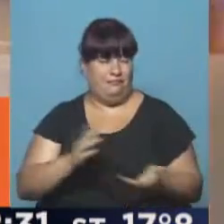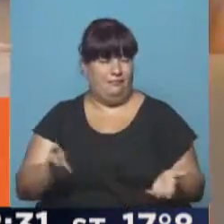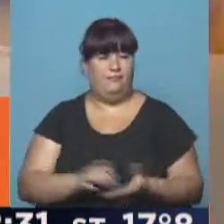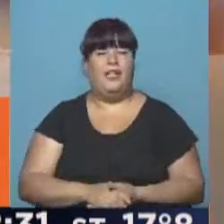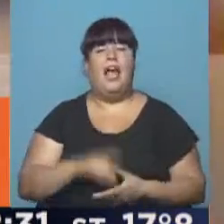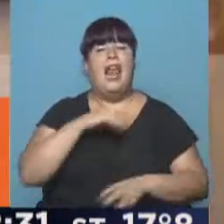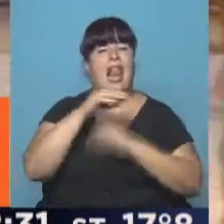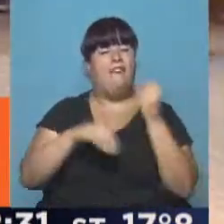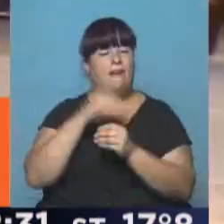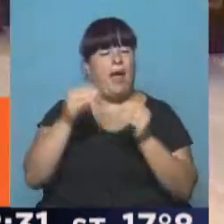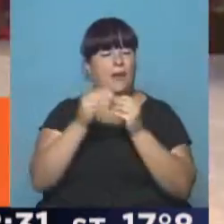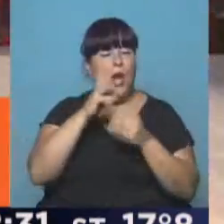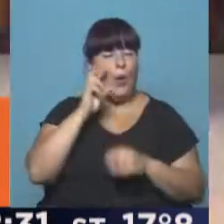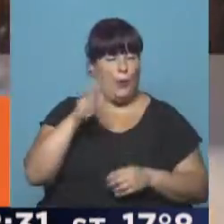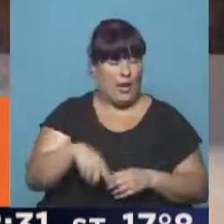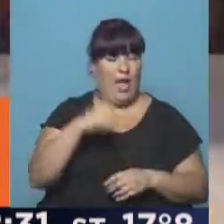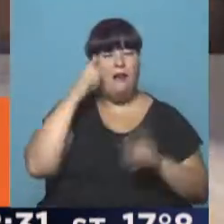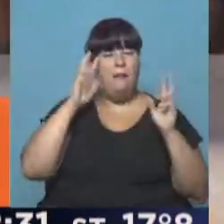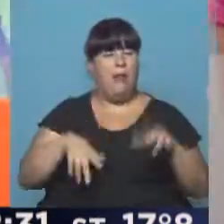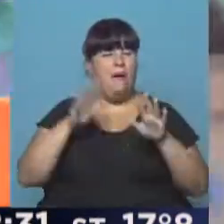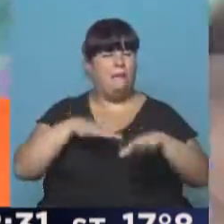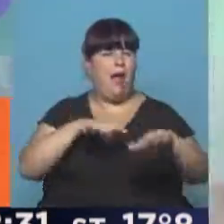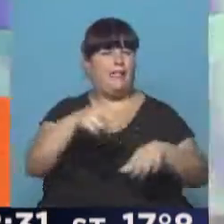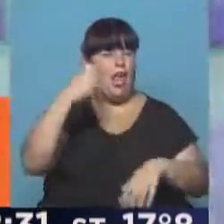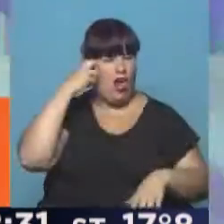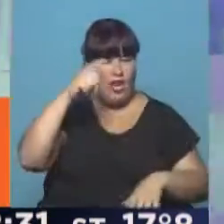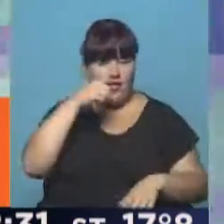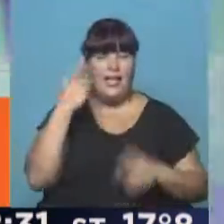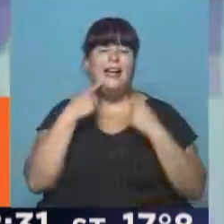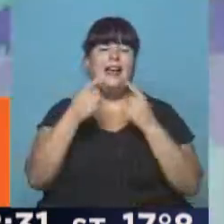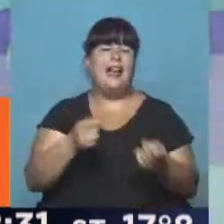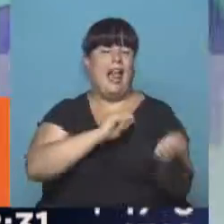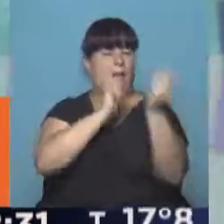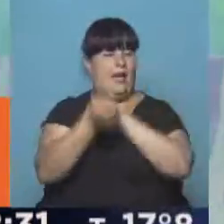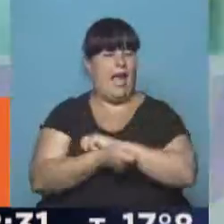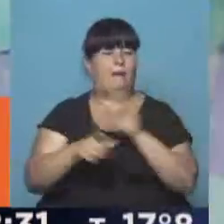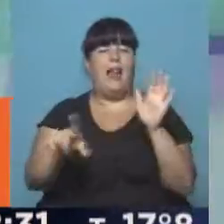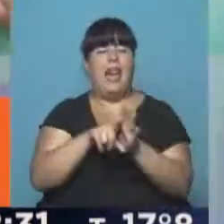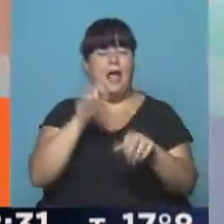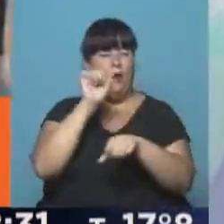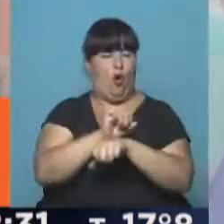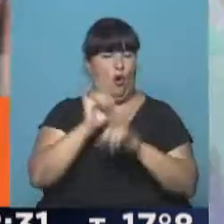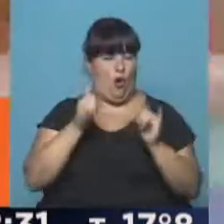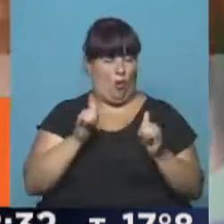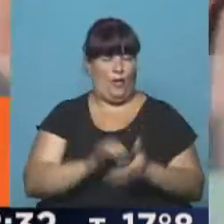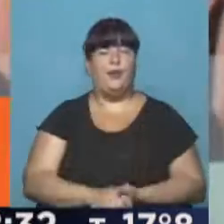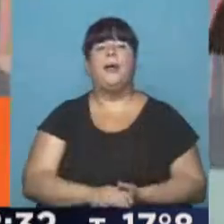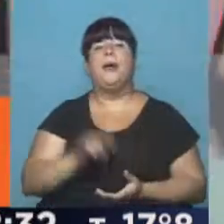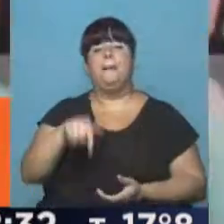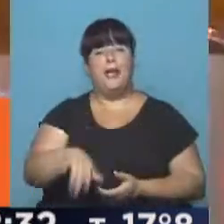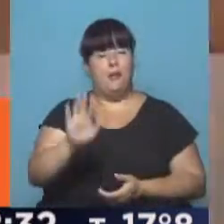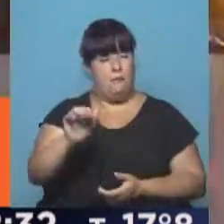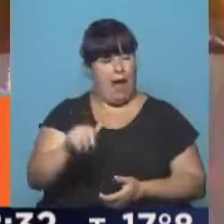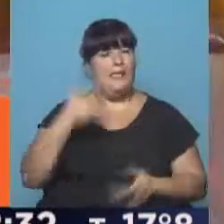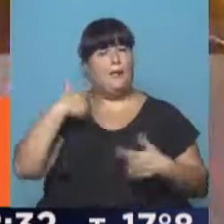familiares y amigos de brian aginako planean marchar hacia el congreso nacional para reclamar cambios en el régimen penal juvenil este martes